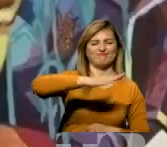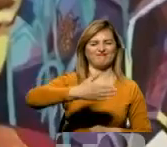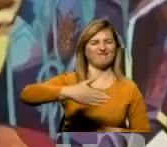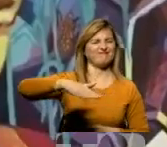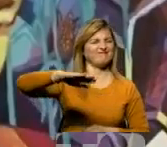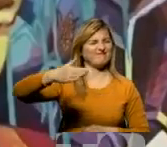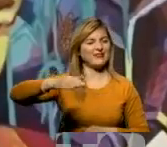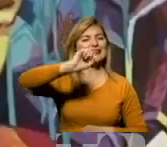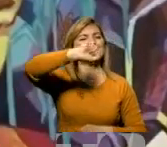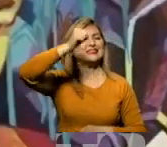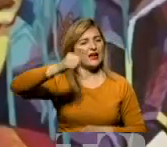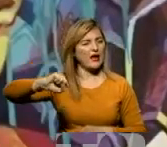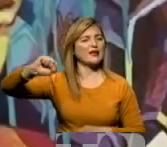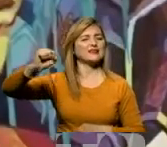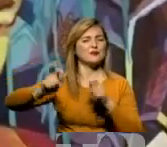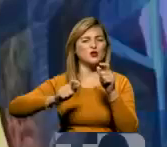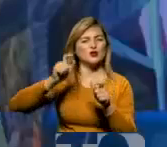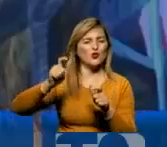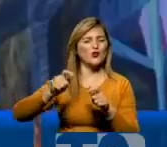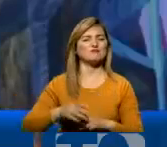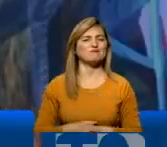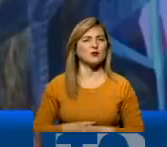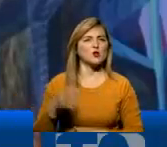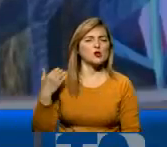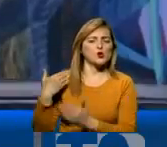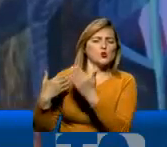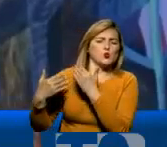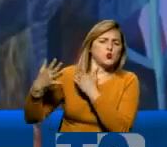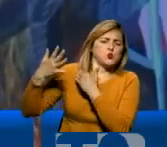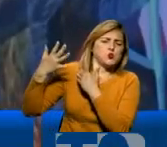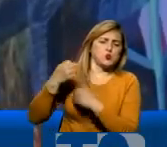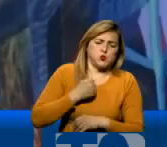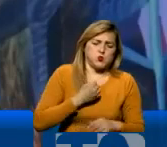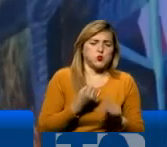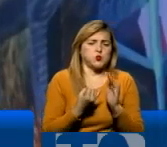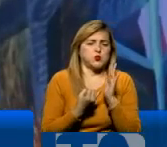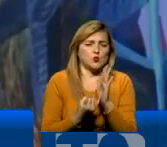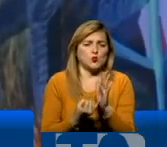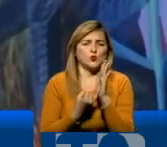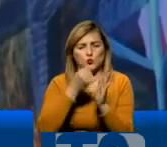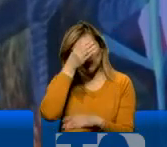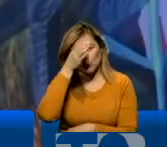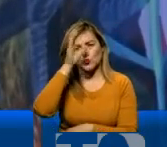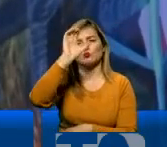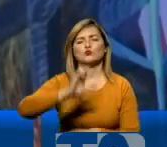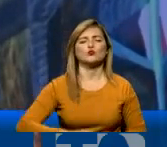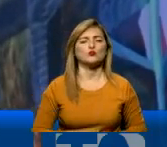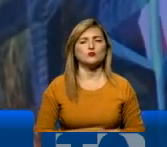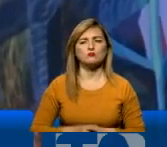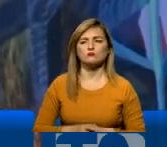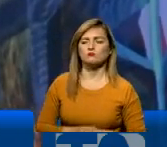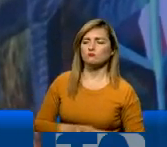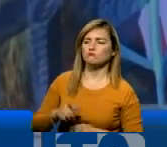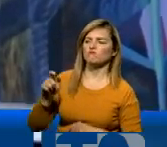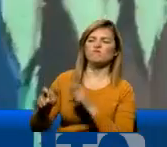Y pues de alguna manera también se genera a lo ancestral y a lo autóctono, a lo que tenemos acá a nivel cultural. ¿Qué es lo que